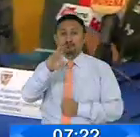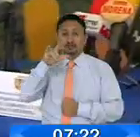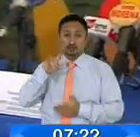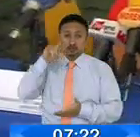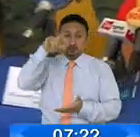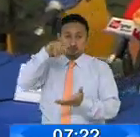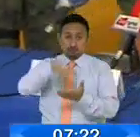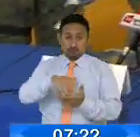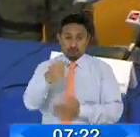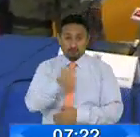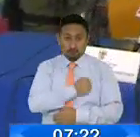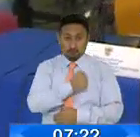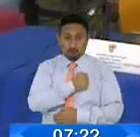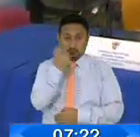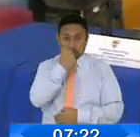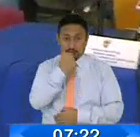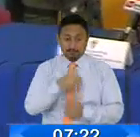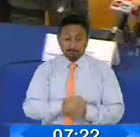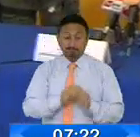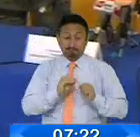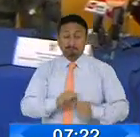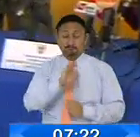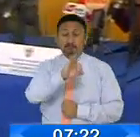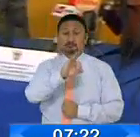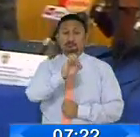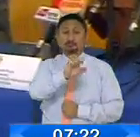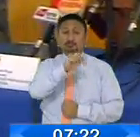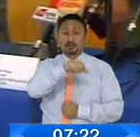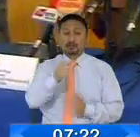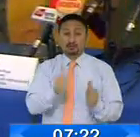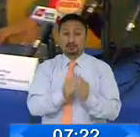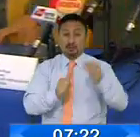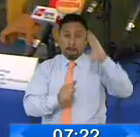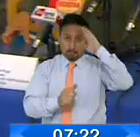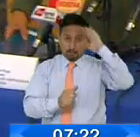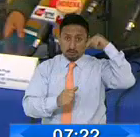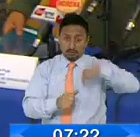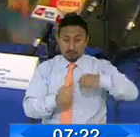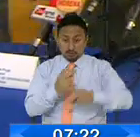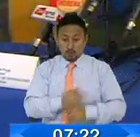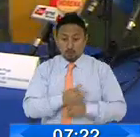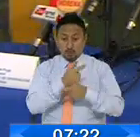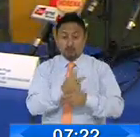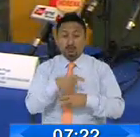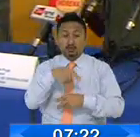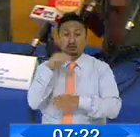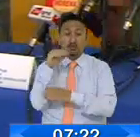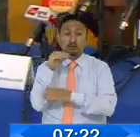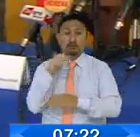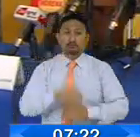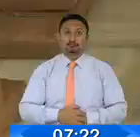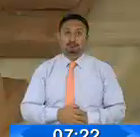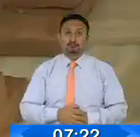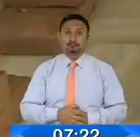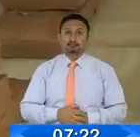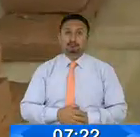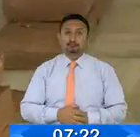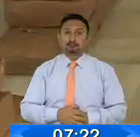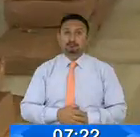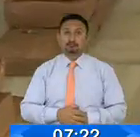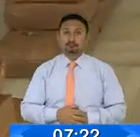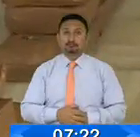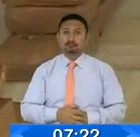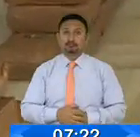esta manera, la Fuerza Aérea, trabajando junto a la Policía Nacional, busca seguir protegiendo el territorio ecuatoriano de